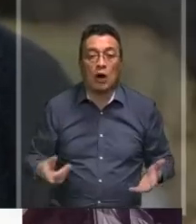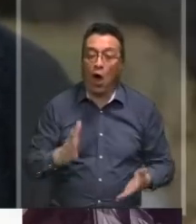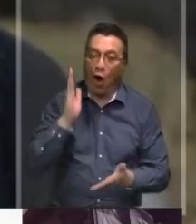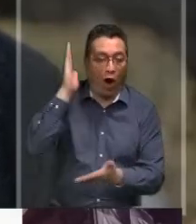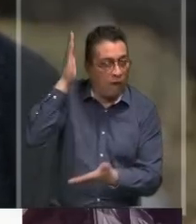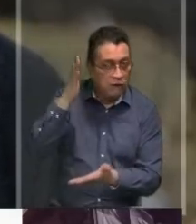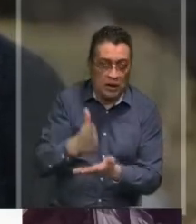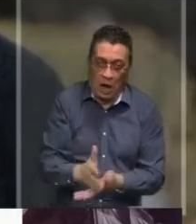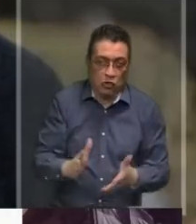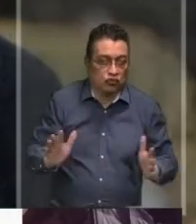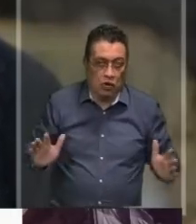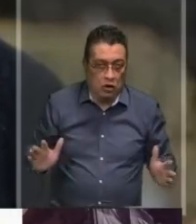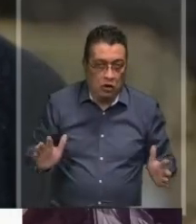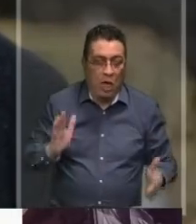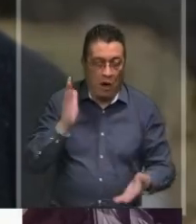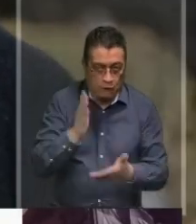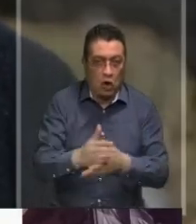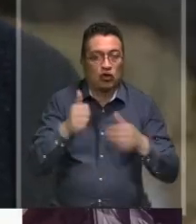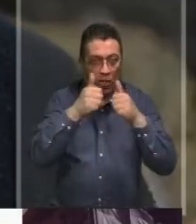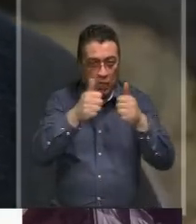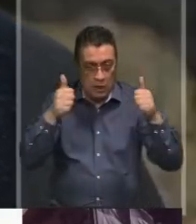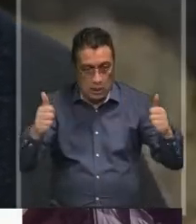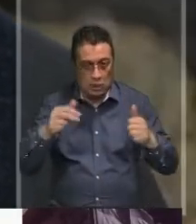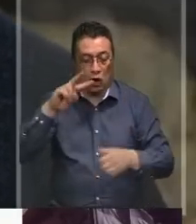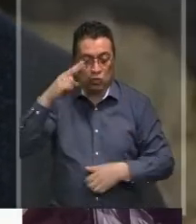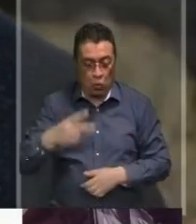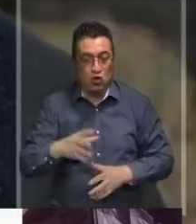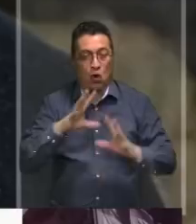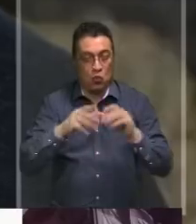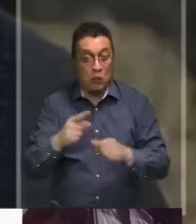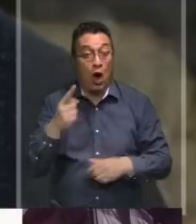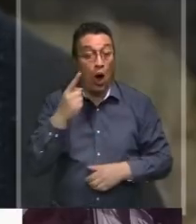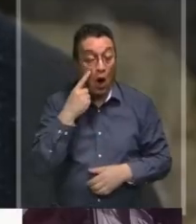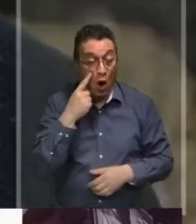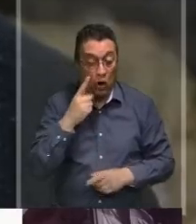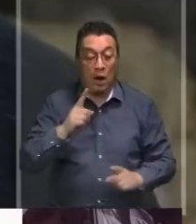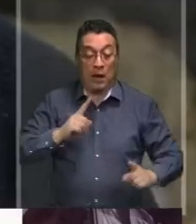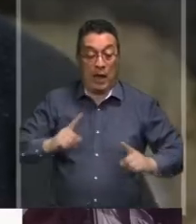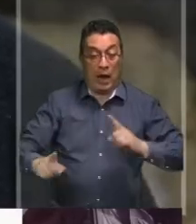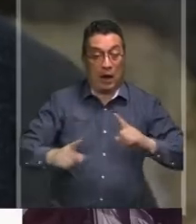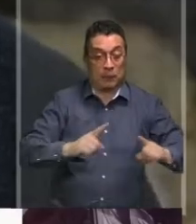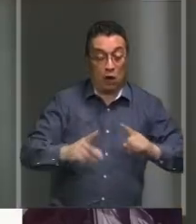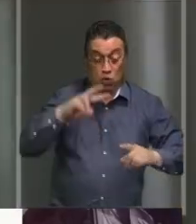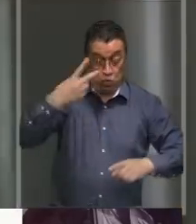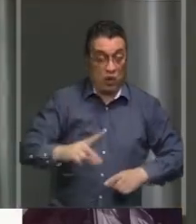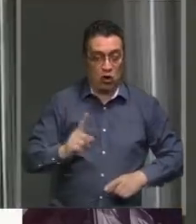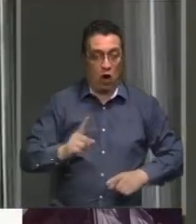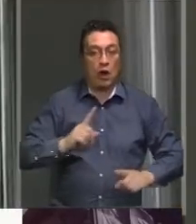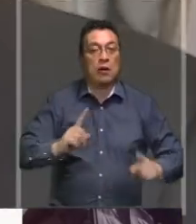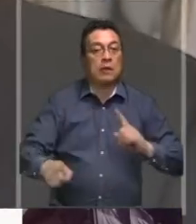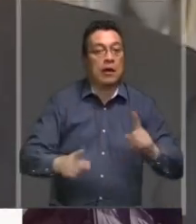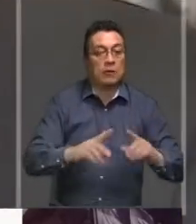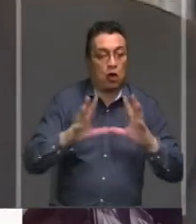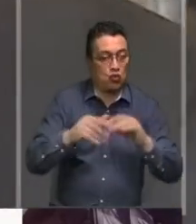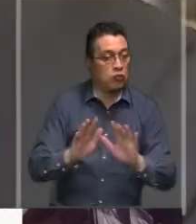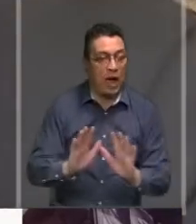obligación del dirigente, del dueño del club, que, ojo, administra el club, no es dueño.